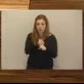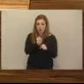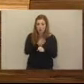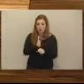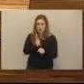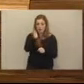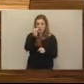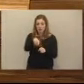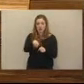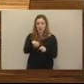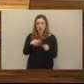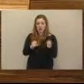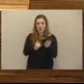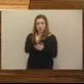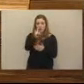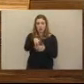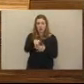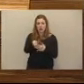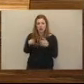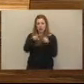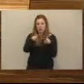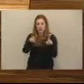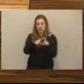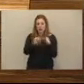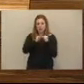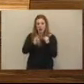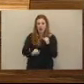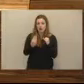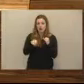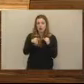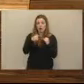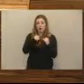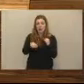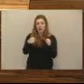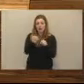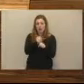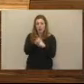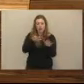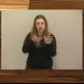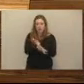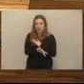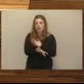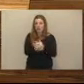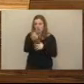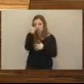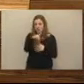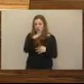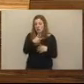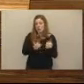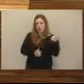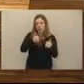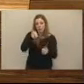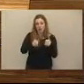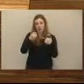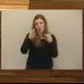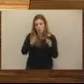y en la agricultura y en las compañías eléctricas la pérdida masiva de empleos se prevé dada la gran competencia que va a